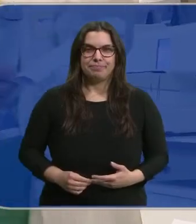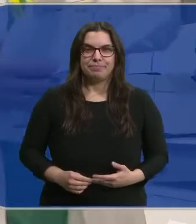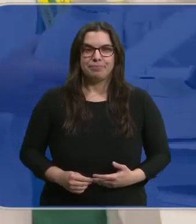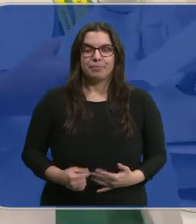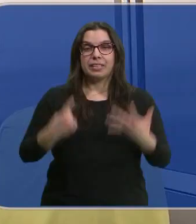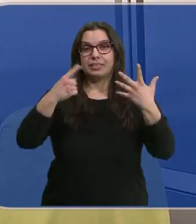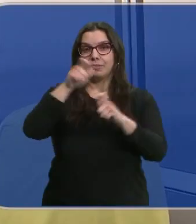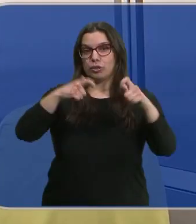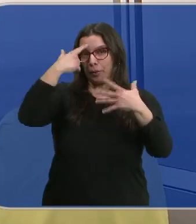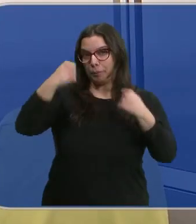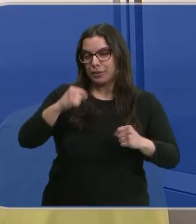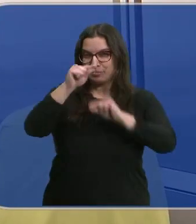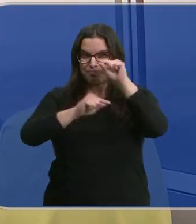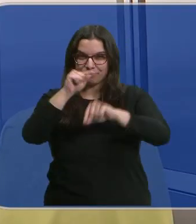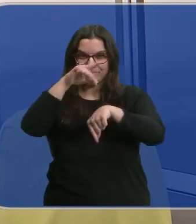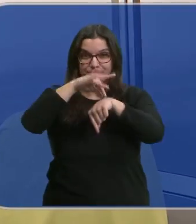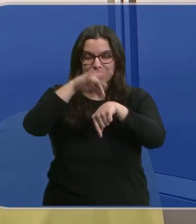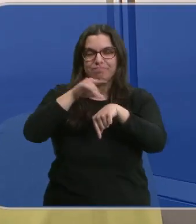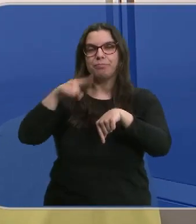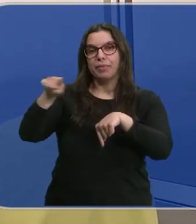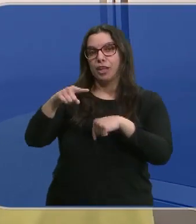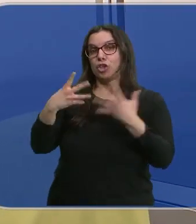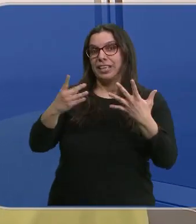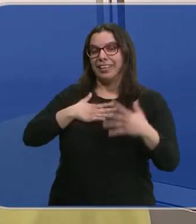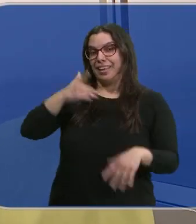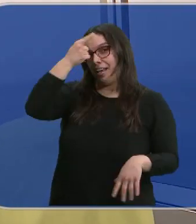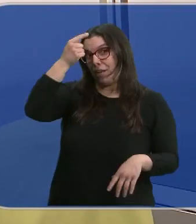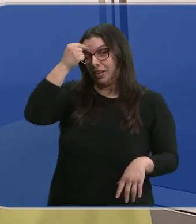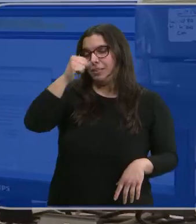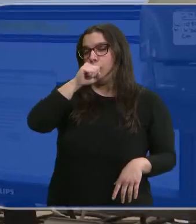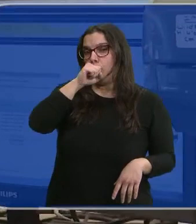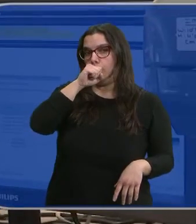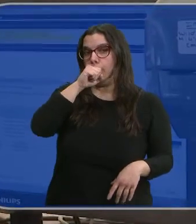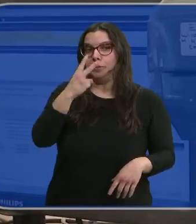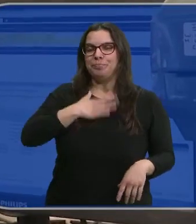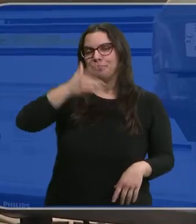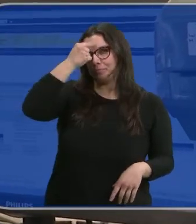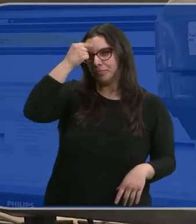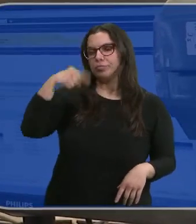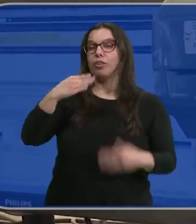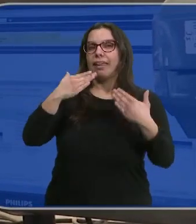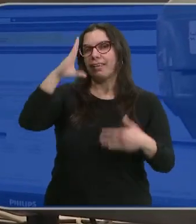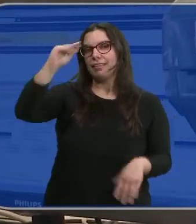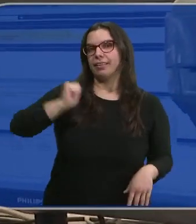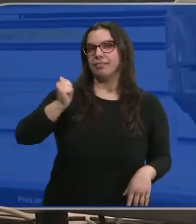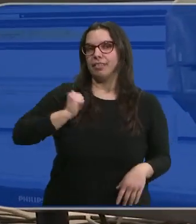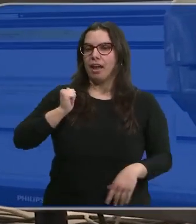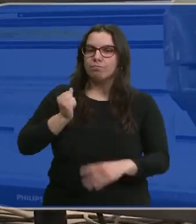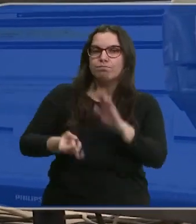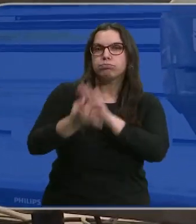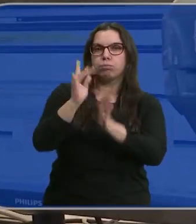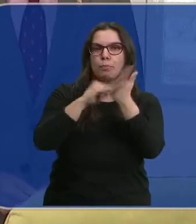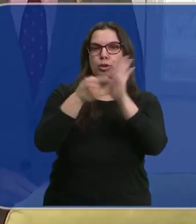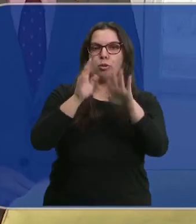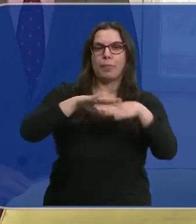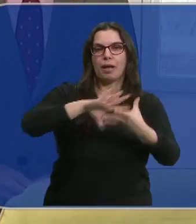6 patólogos de la región, entre ellos 2 abulenses, han conseguido, gracias a la inteligencia artificial, desarrollar un proyecto para conseguir la